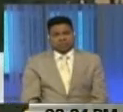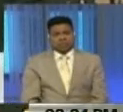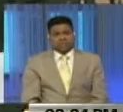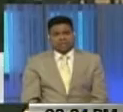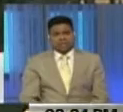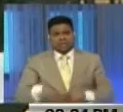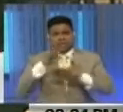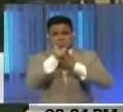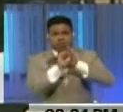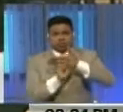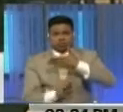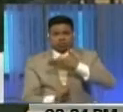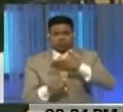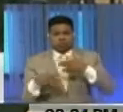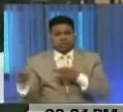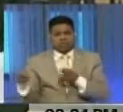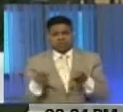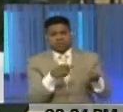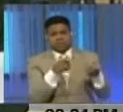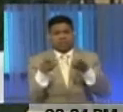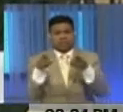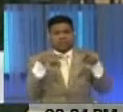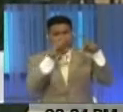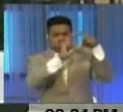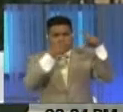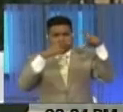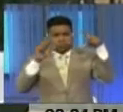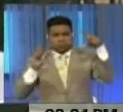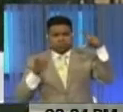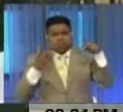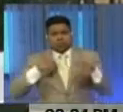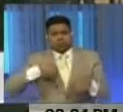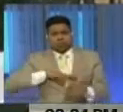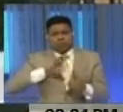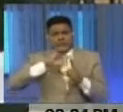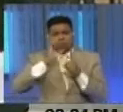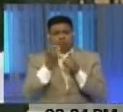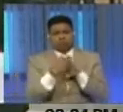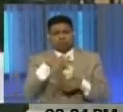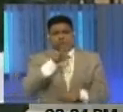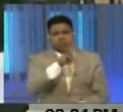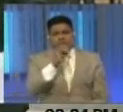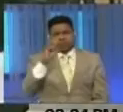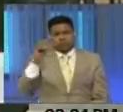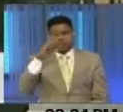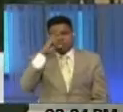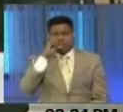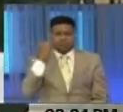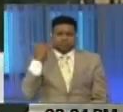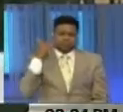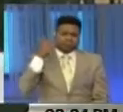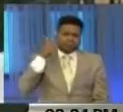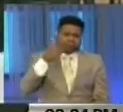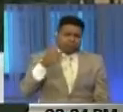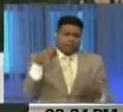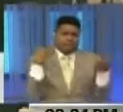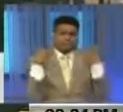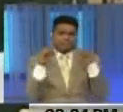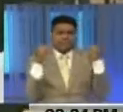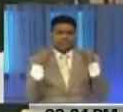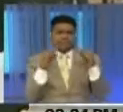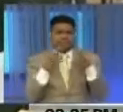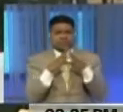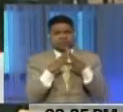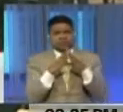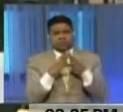Al margen del río Orinoco, nuestras culturas de hace más de 200 años vienen practicando la actividad de la minería